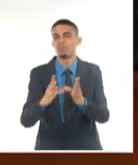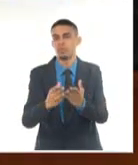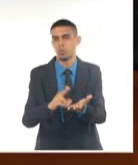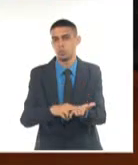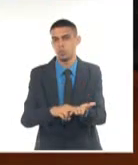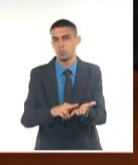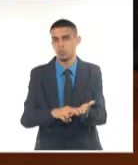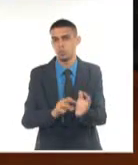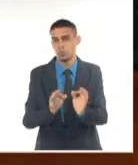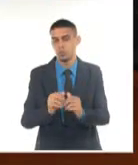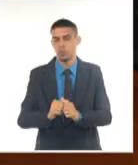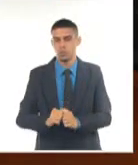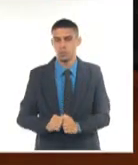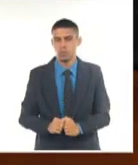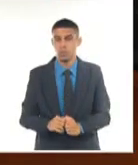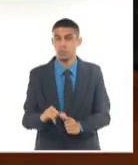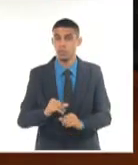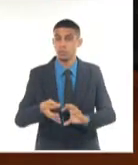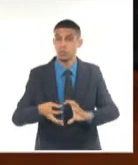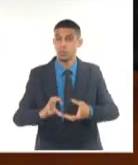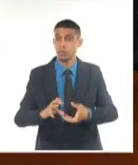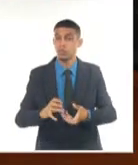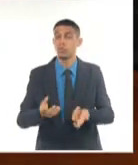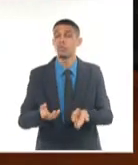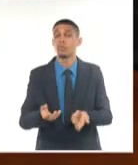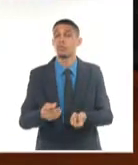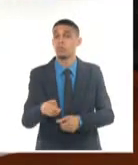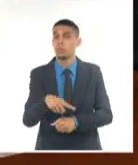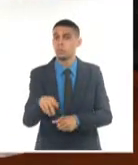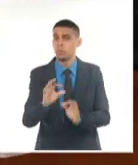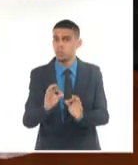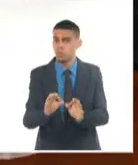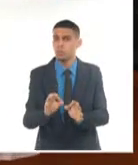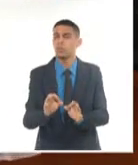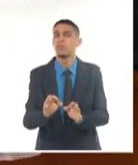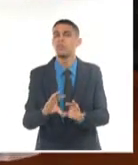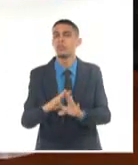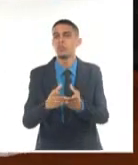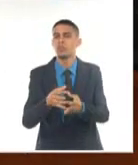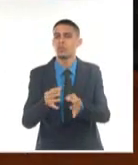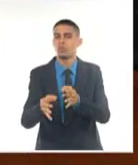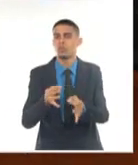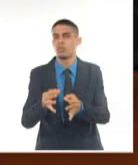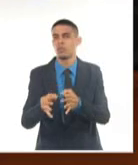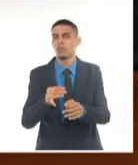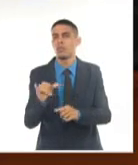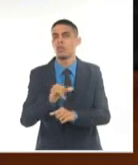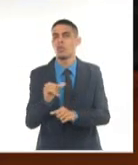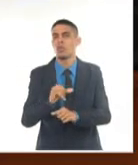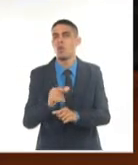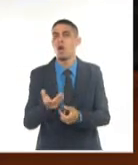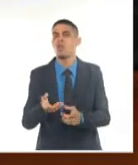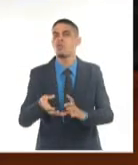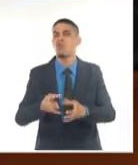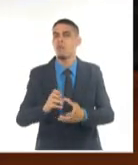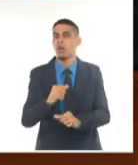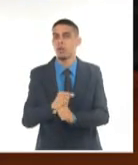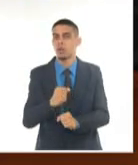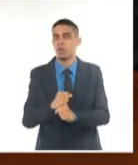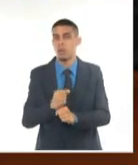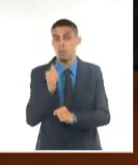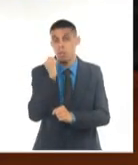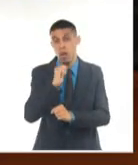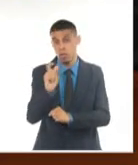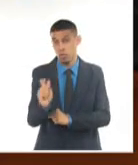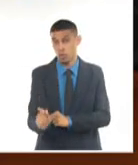percibiendo además las manifestaciones que ésta haga de sus deseos y sus motivaciones más íntimas.